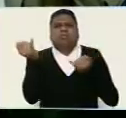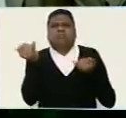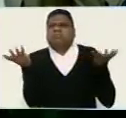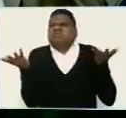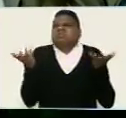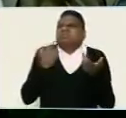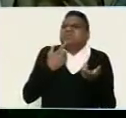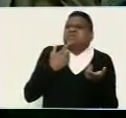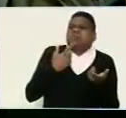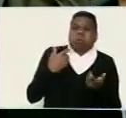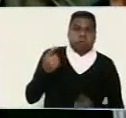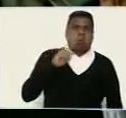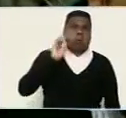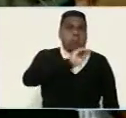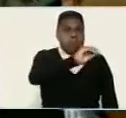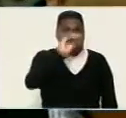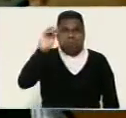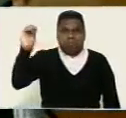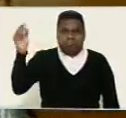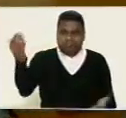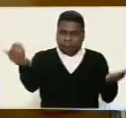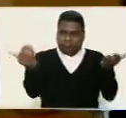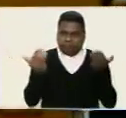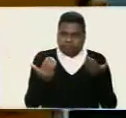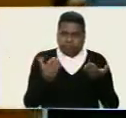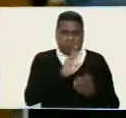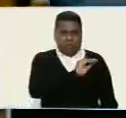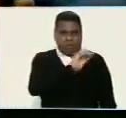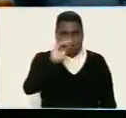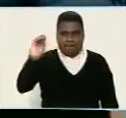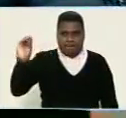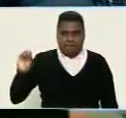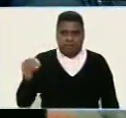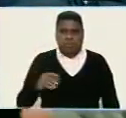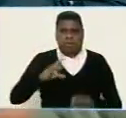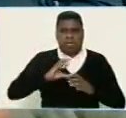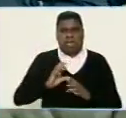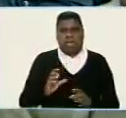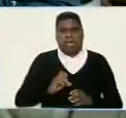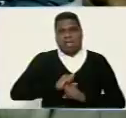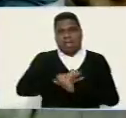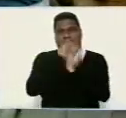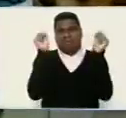Yo mañana estoy convocando a todos los presidentes de comisión. La mañana, a las 10.